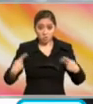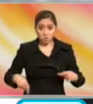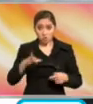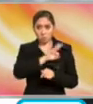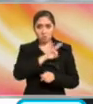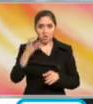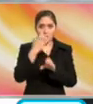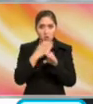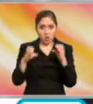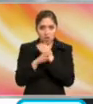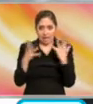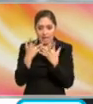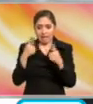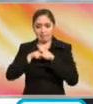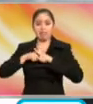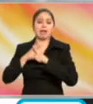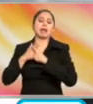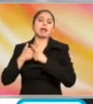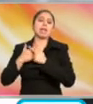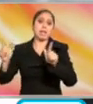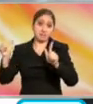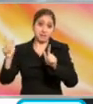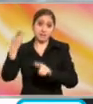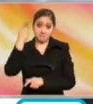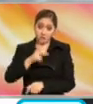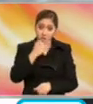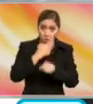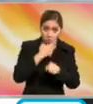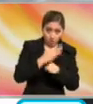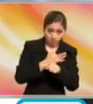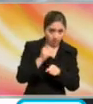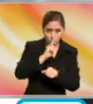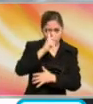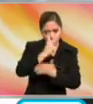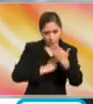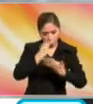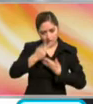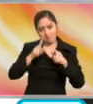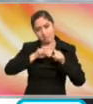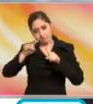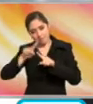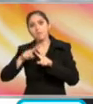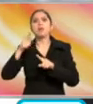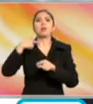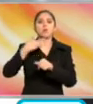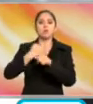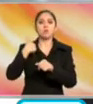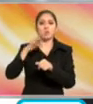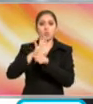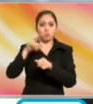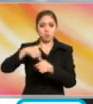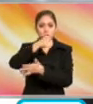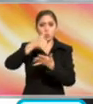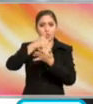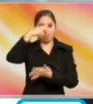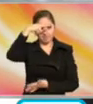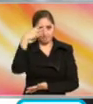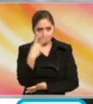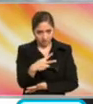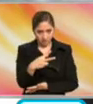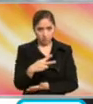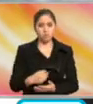nada. Creo que con el nuevo Sistema Nacional Anticorrupción, que también se va a crear, por cierto, uno aquí en la Ciudad de México, sí, para